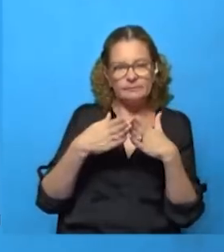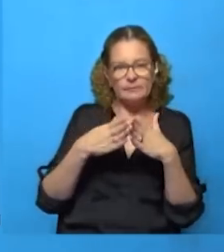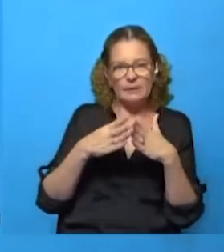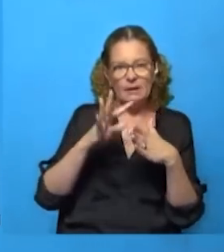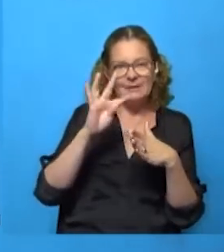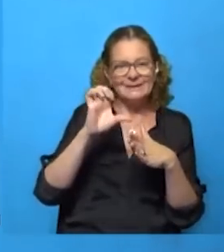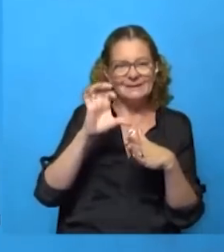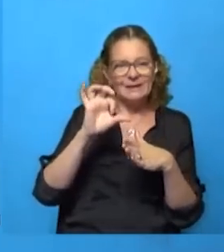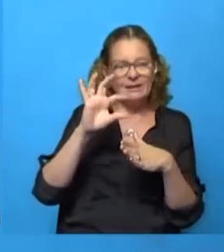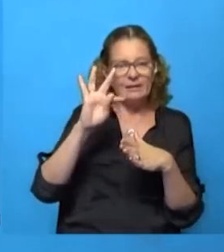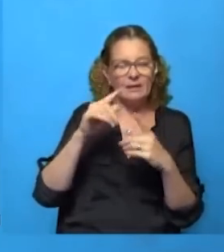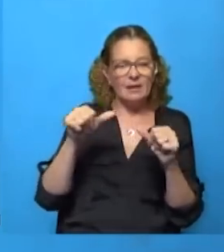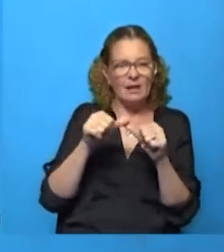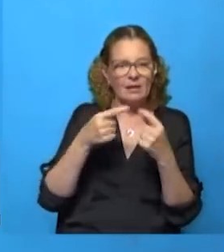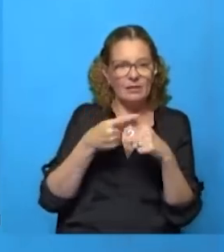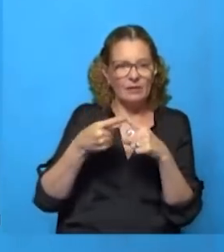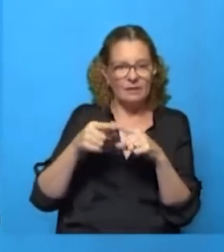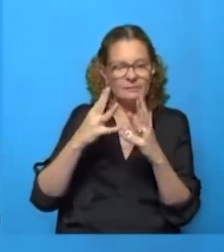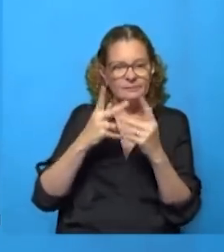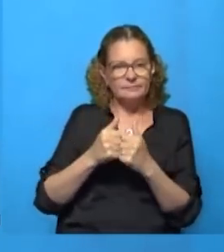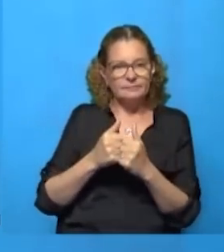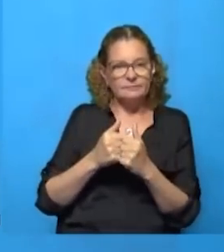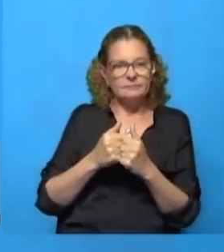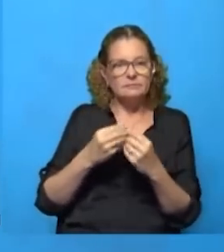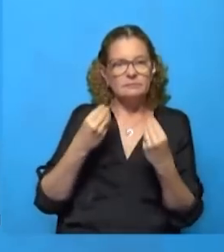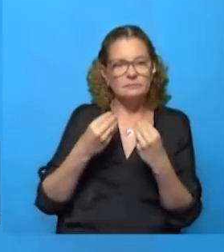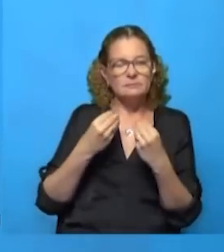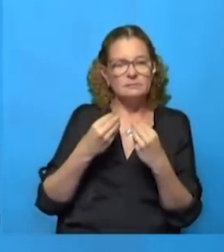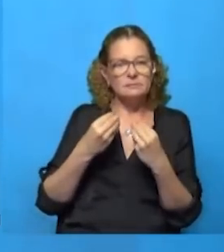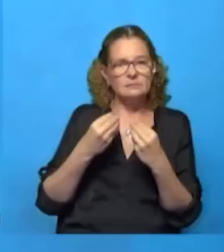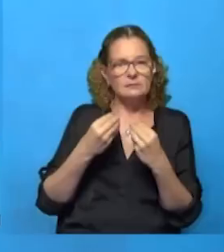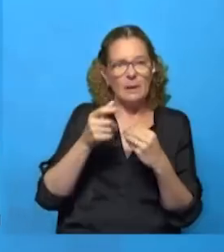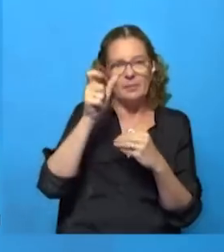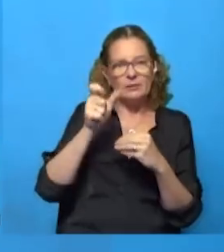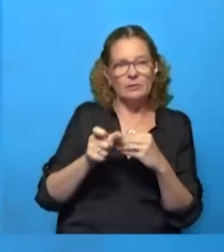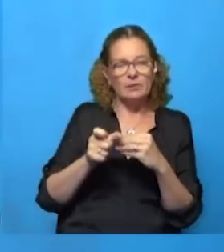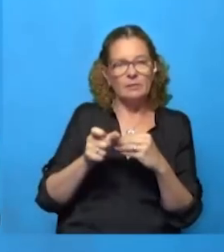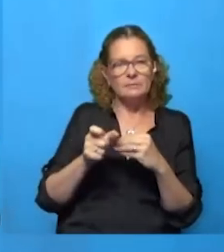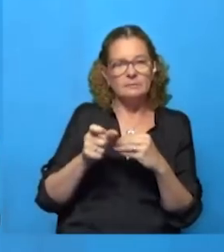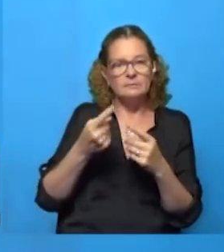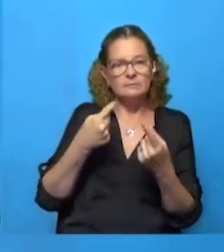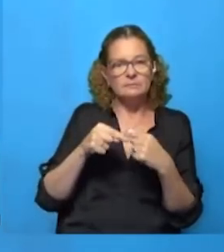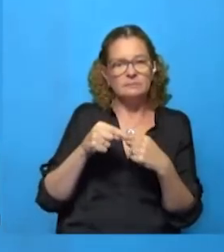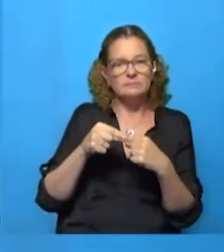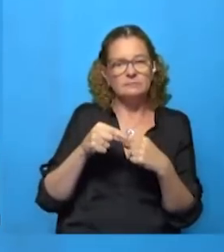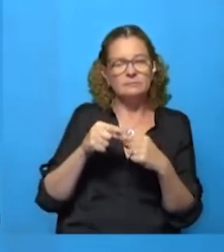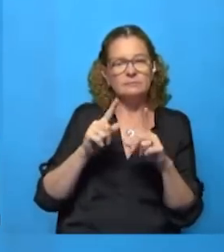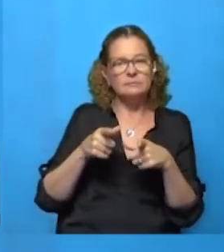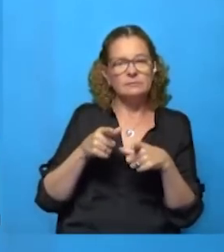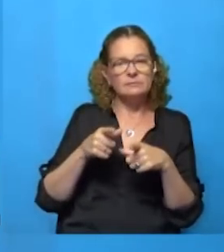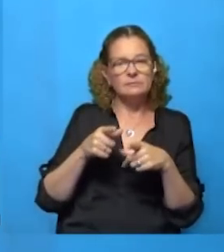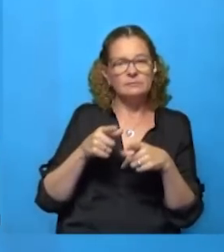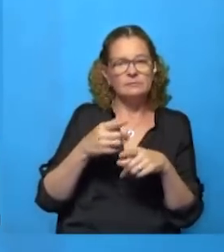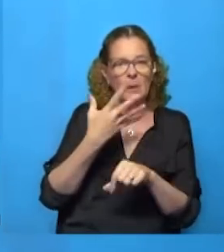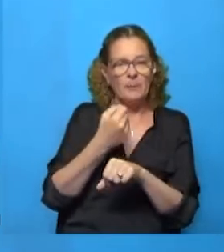test que se hacen de distintas formas de comportamiento de la población pero sobre todo en la